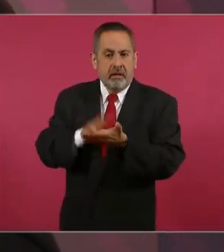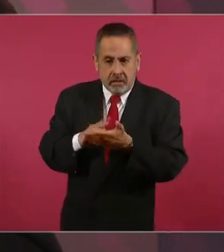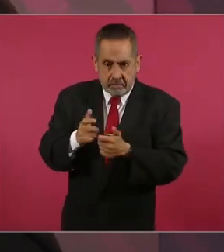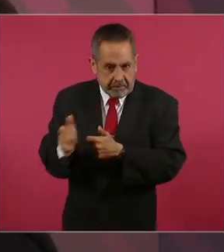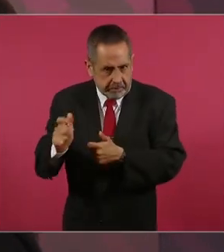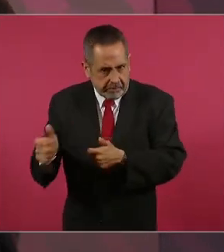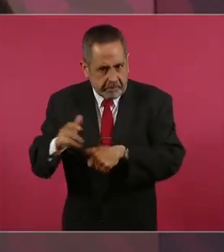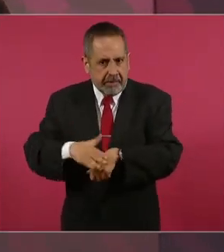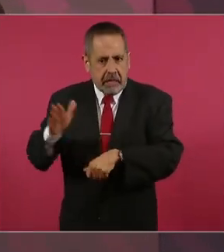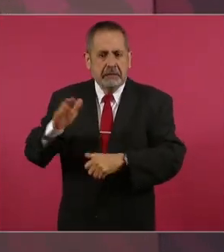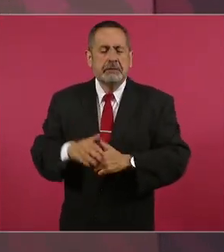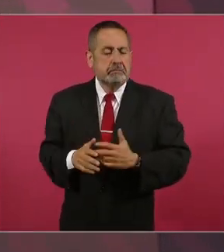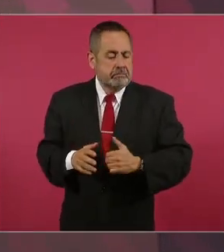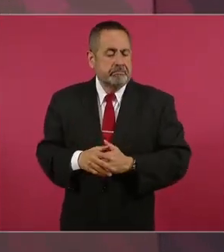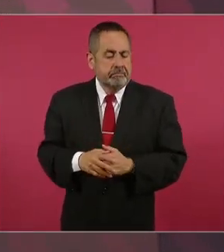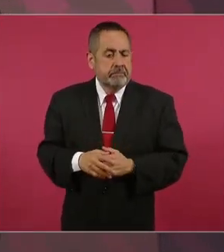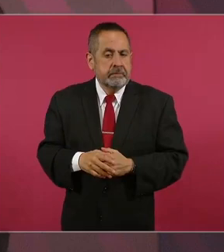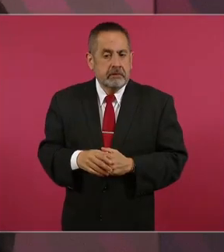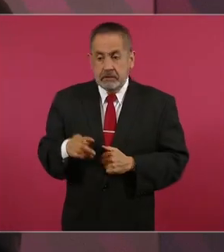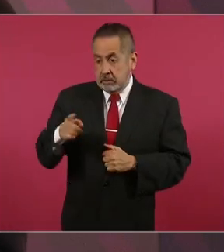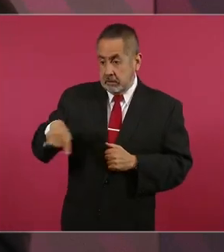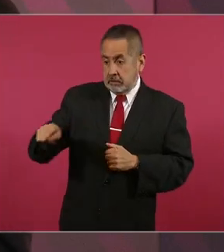Bueno, se les da ese salario,